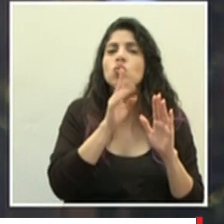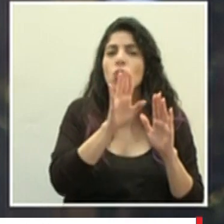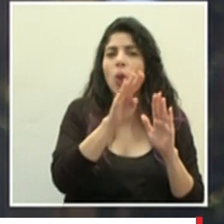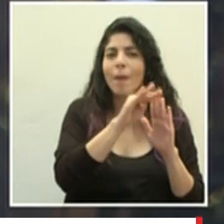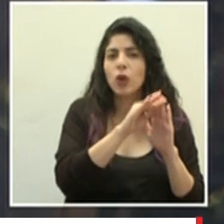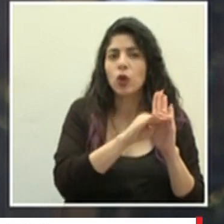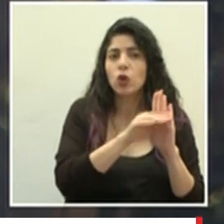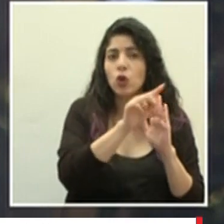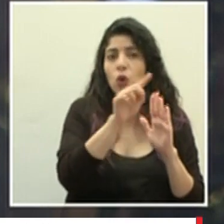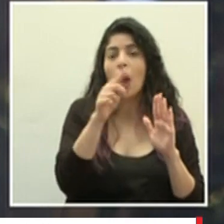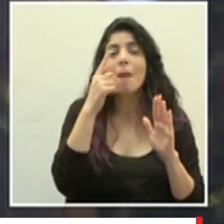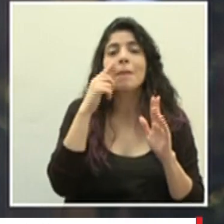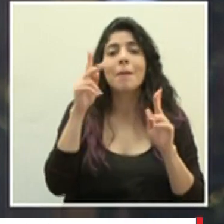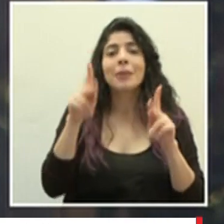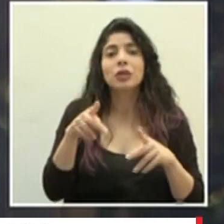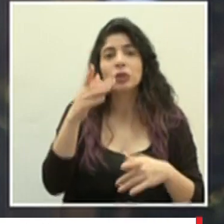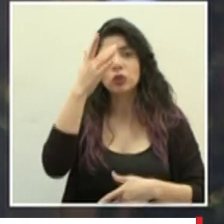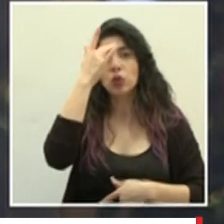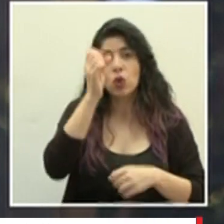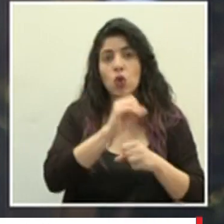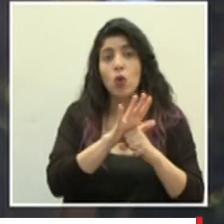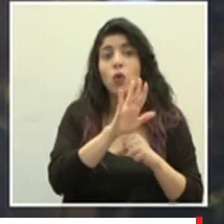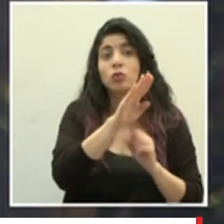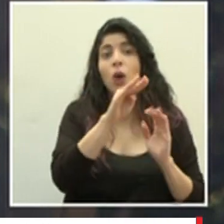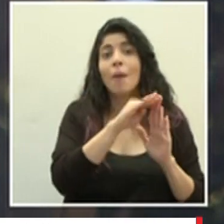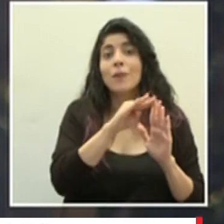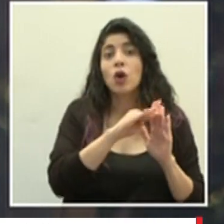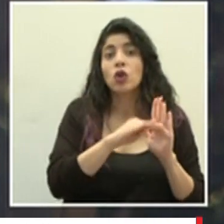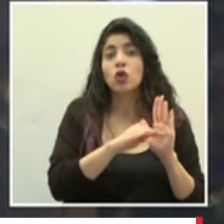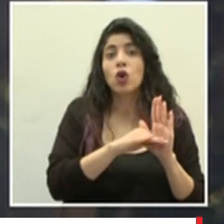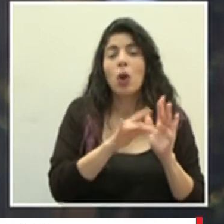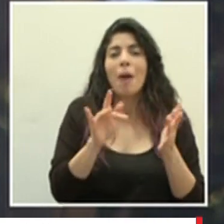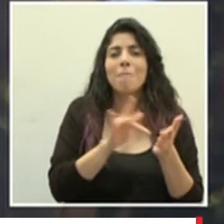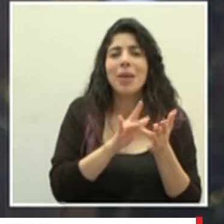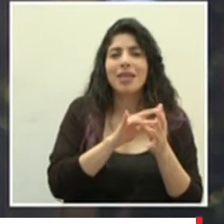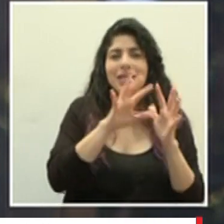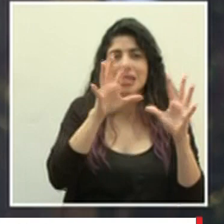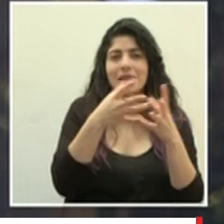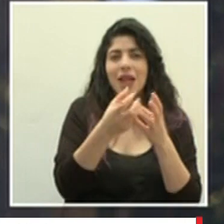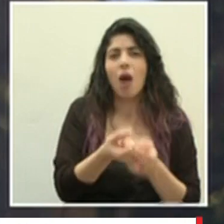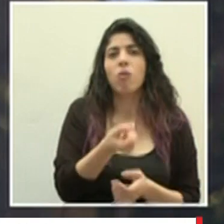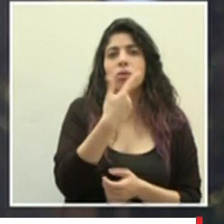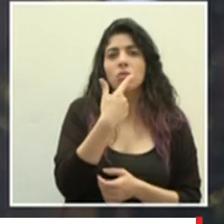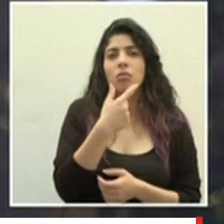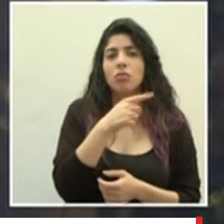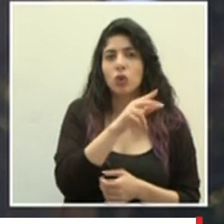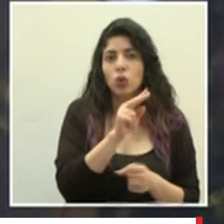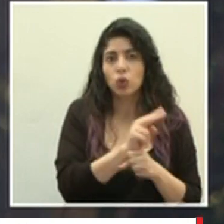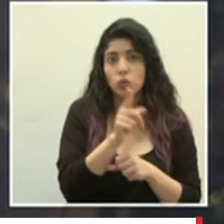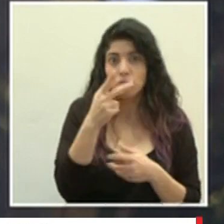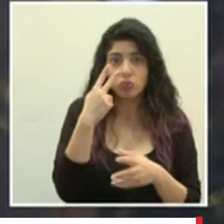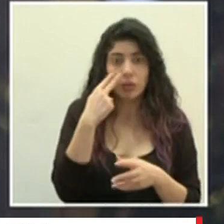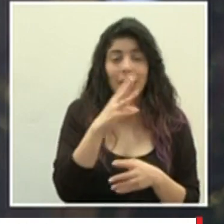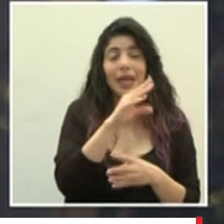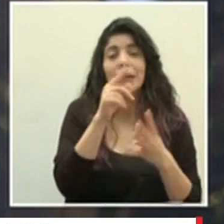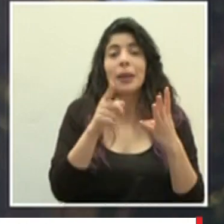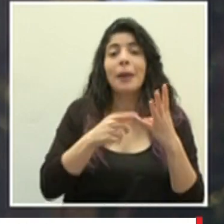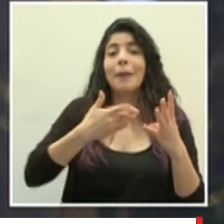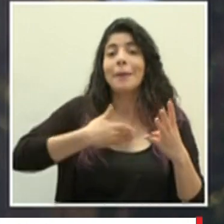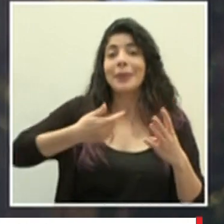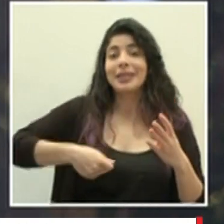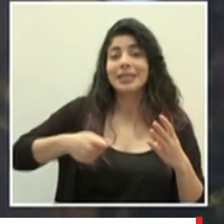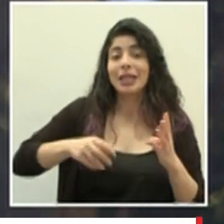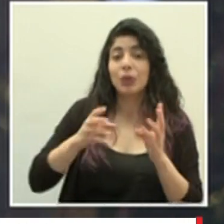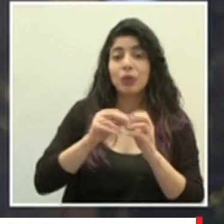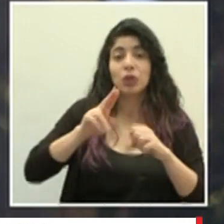para tratar a pacientes con COVID. Es un protocolo de un cóctel de medicamentos. Y el presidente ejecutivo de la Comisión Nacional de Emergencia, don